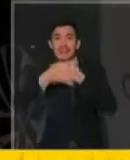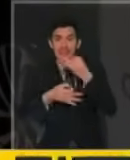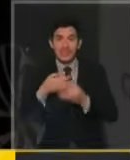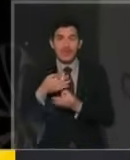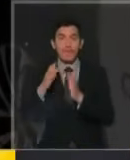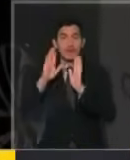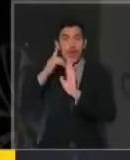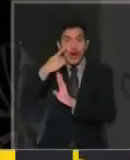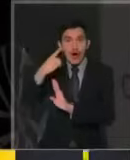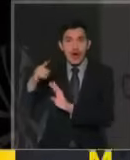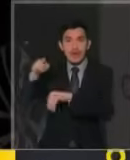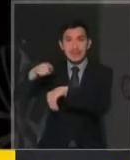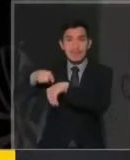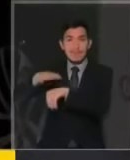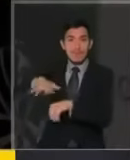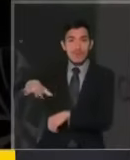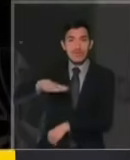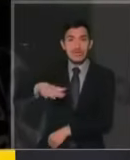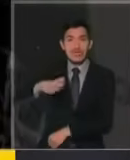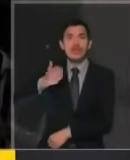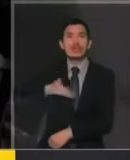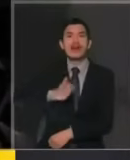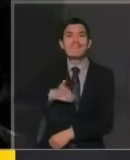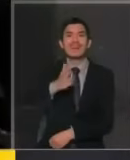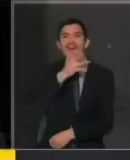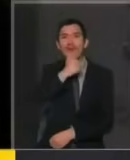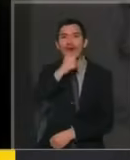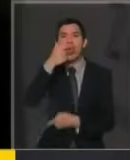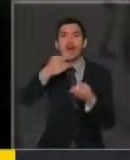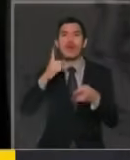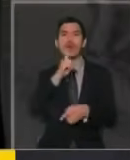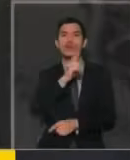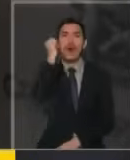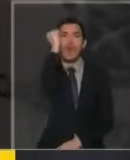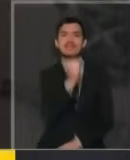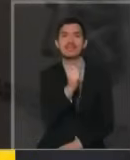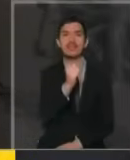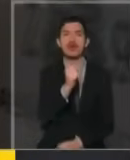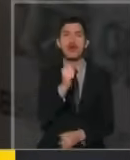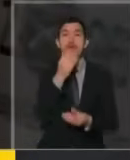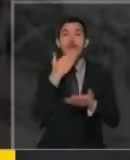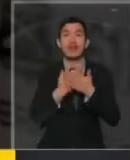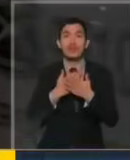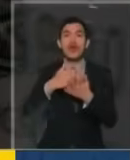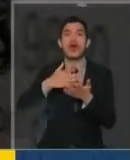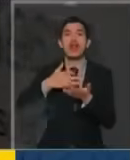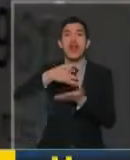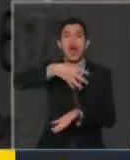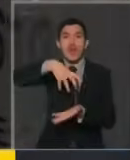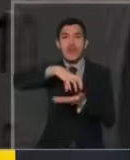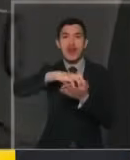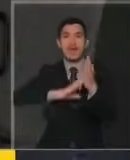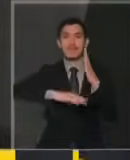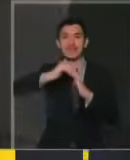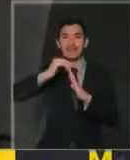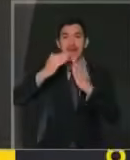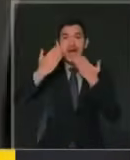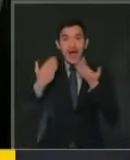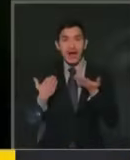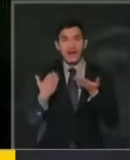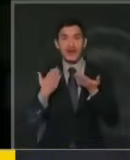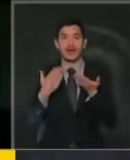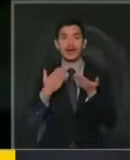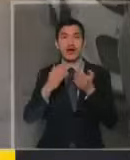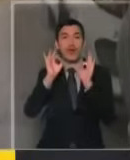en ese momento todavía no se registraba este último homicidio que ocurrió en la comuna de La Pintana. Vamos a pasar entonces lo que